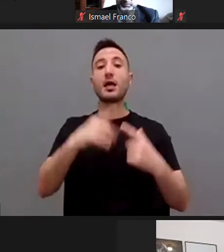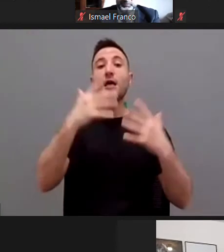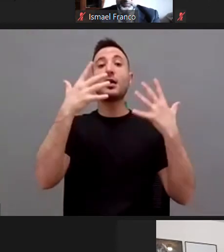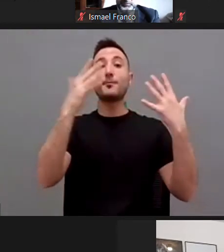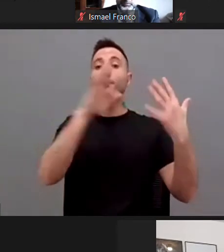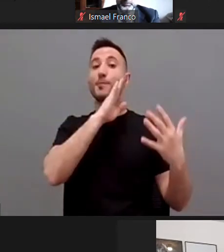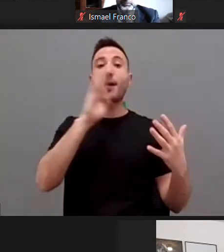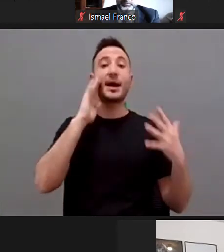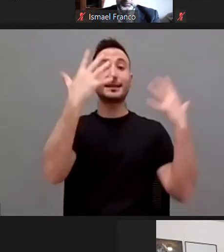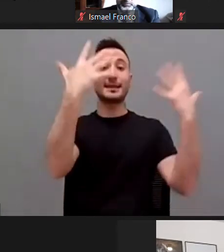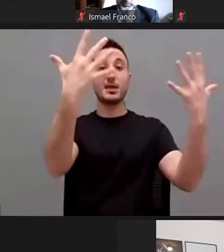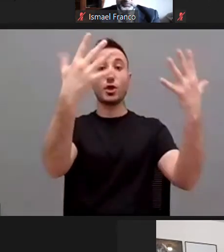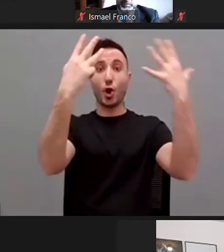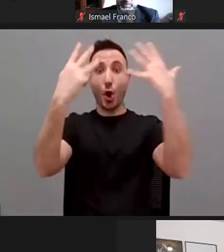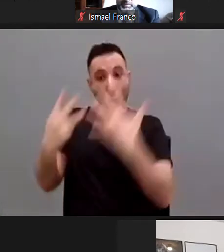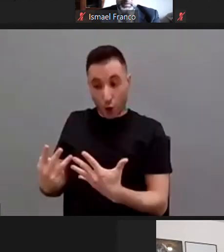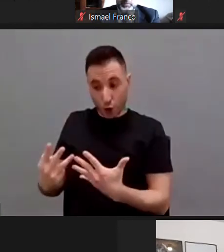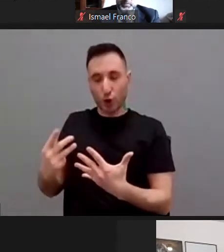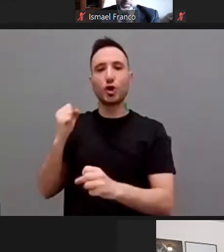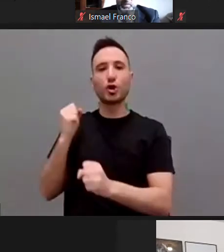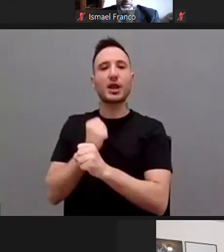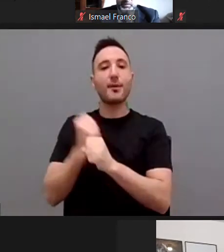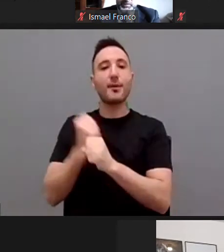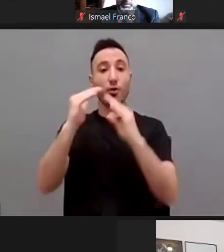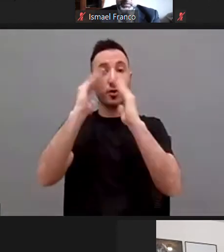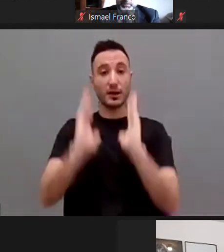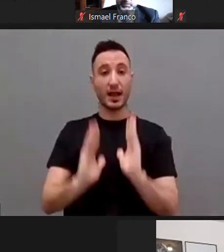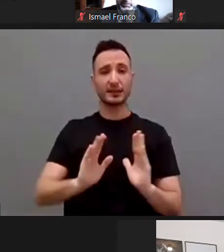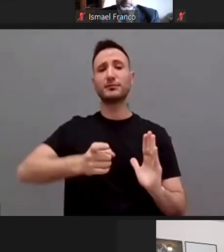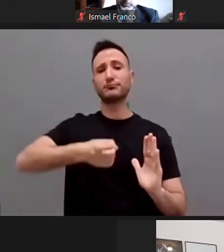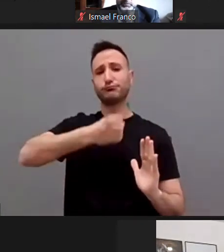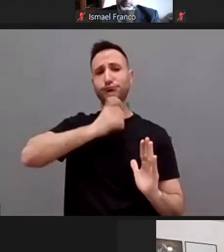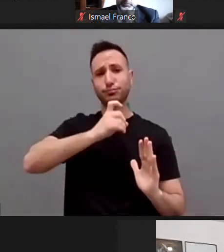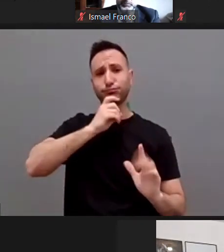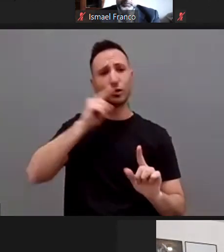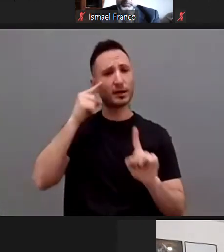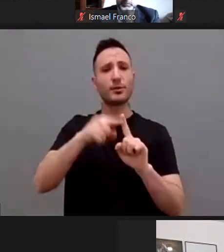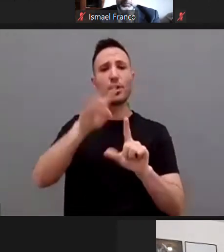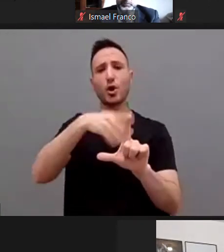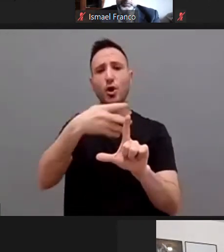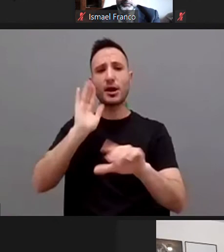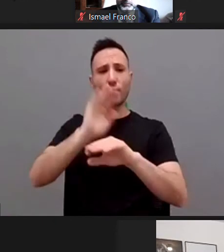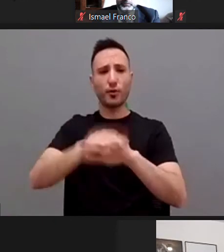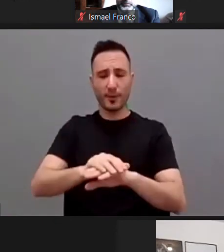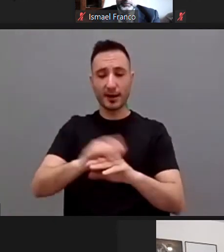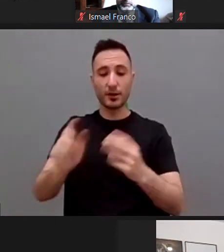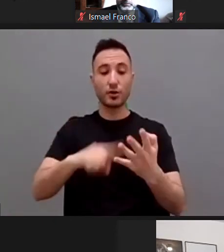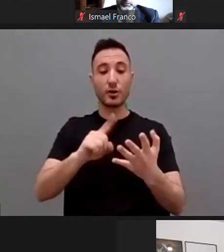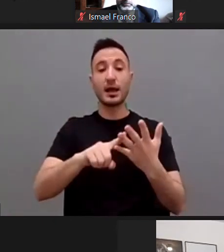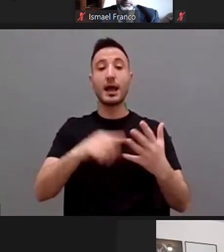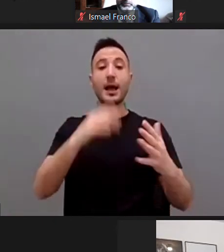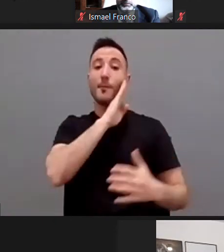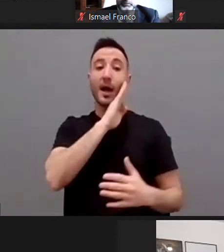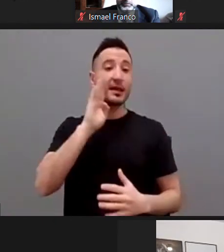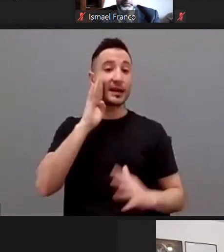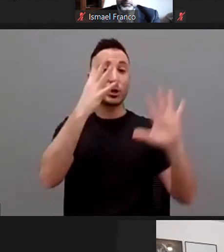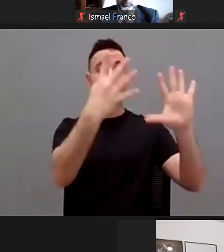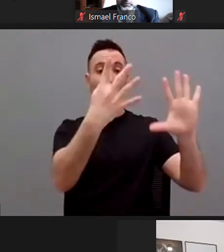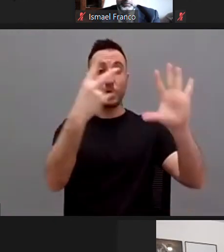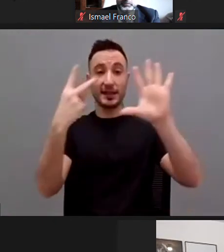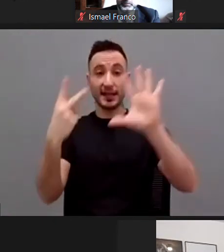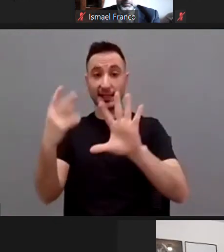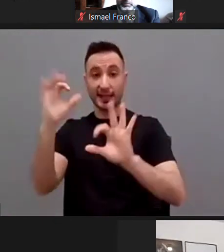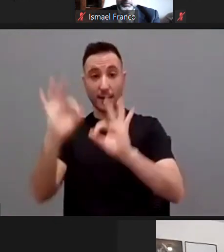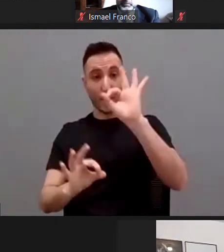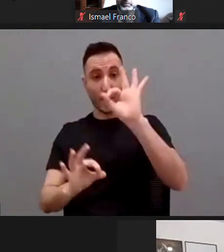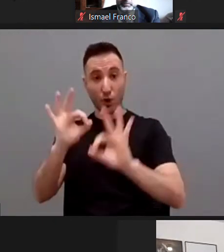tienen dificultades para teletrabajar y poder cumplir con los horarios. Y el 97% de las madres, apuntaros que las principales barreras